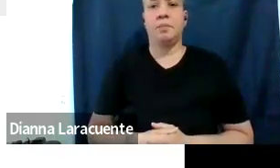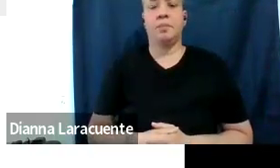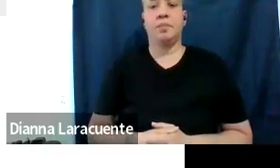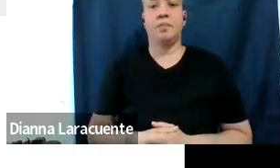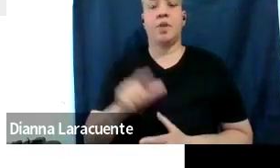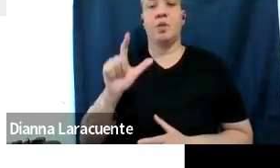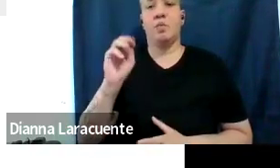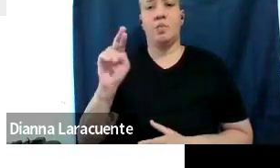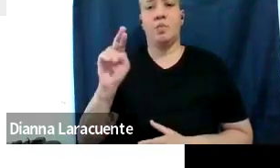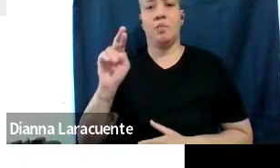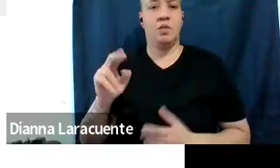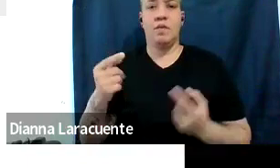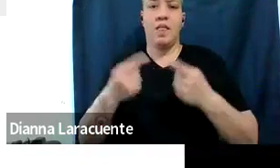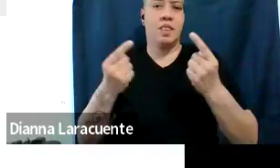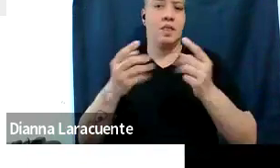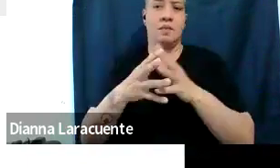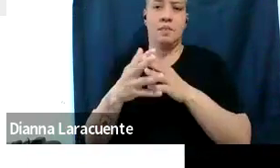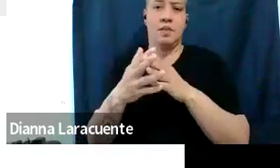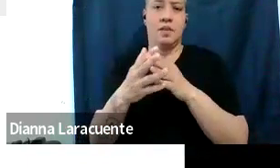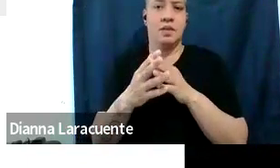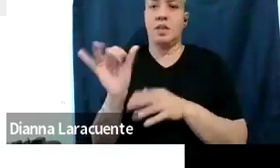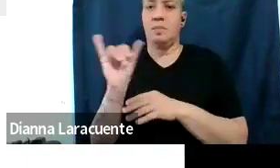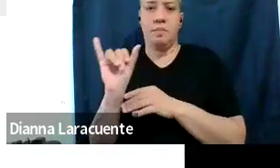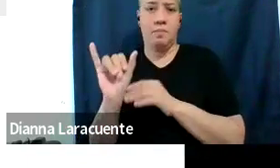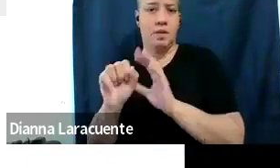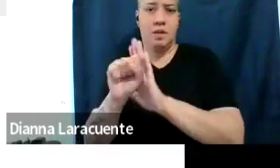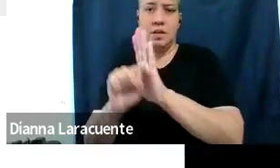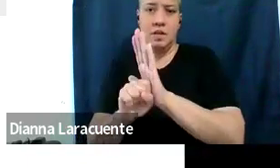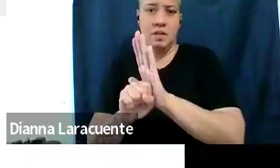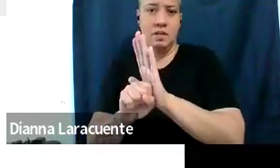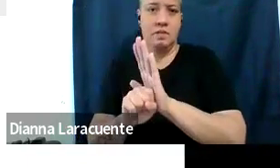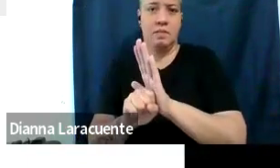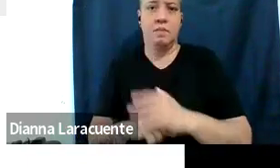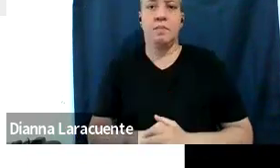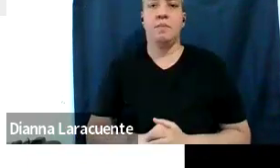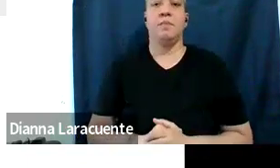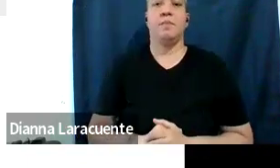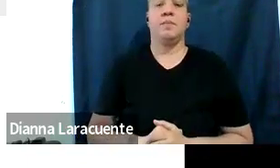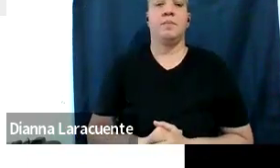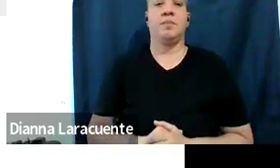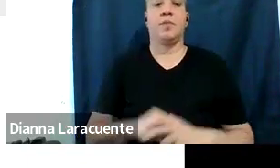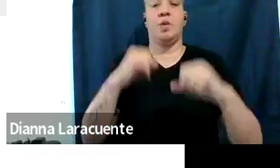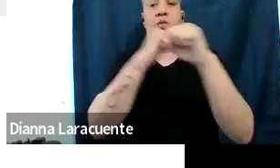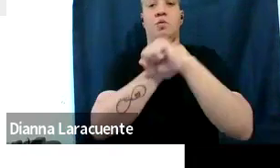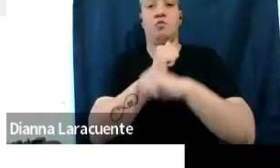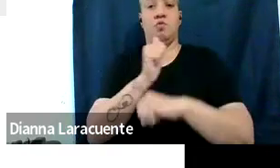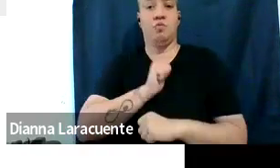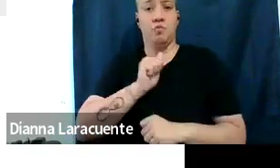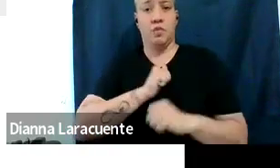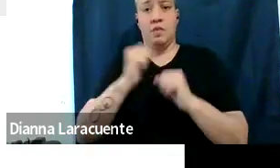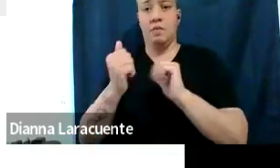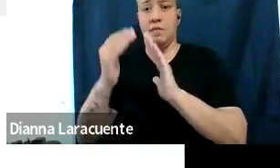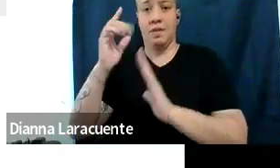no fue antiamericano y no fue estadista. Luchó por la autonomía frente a España y